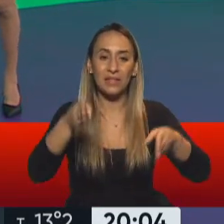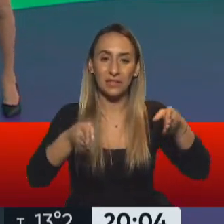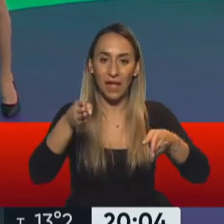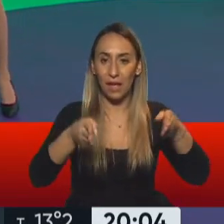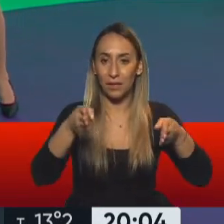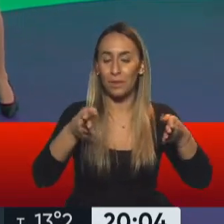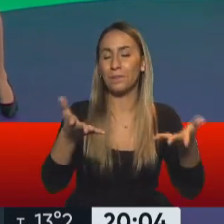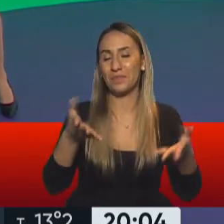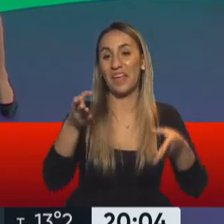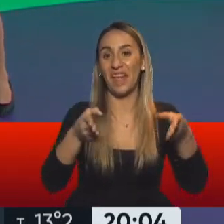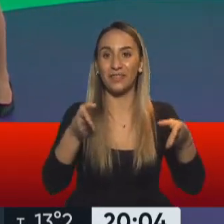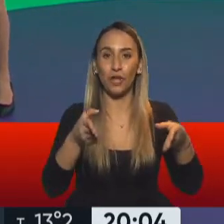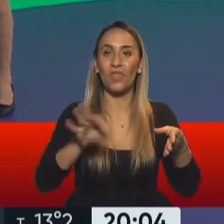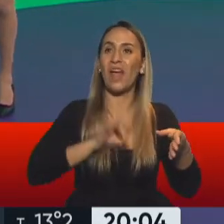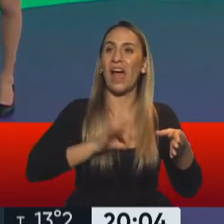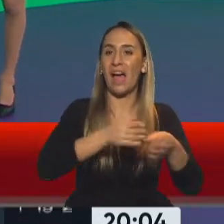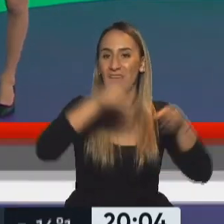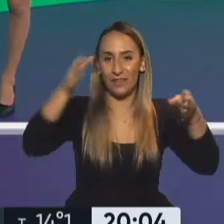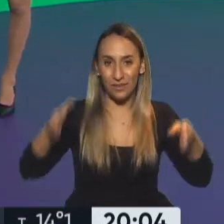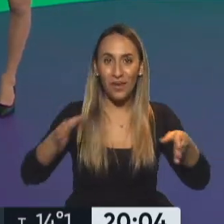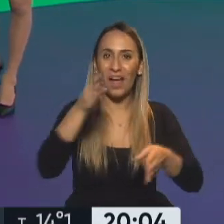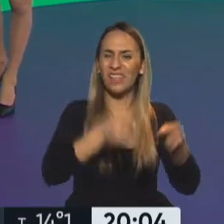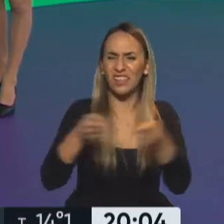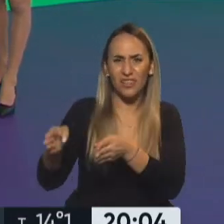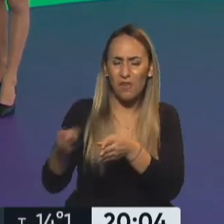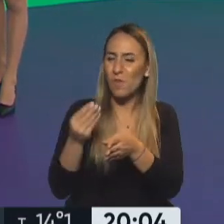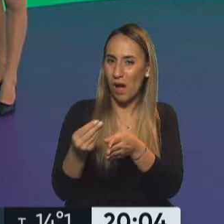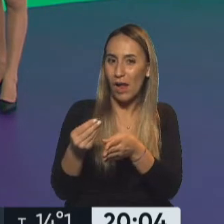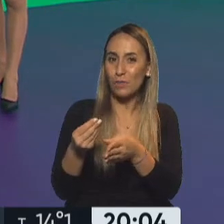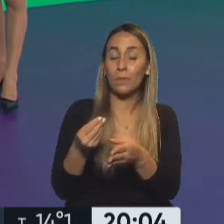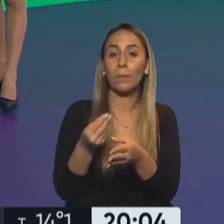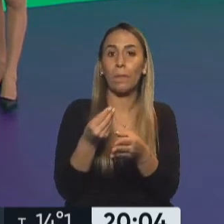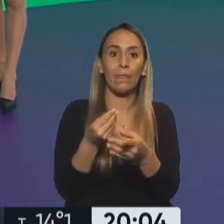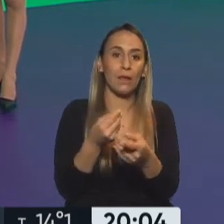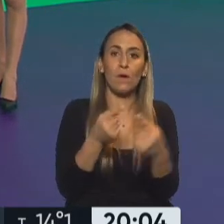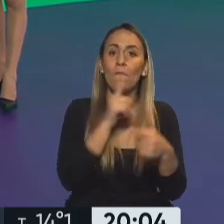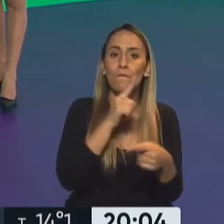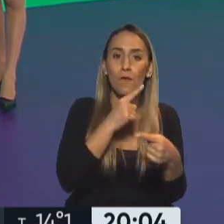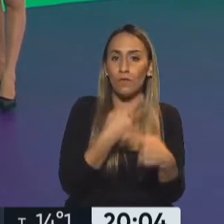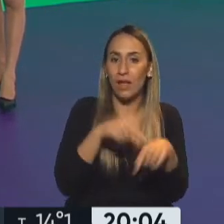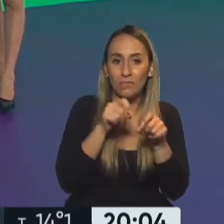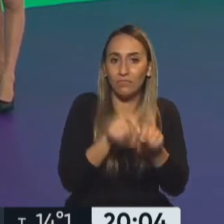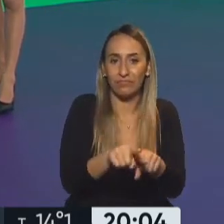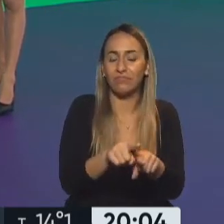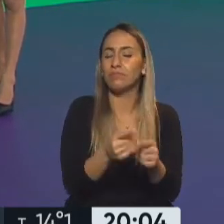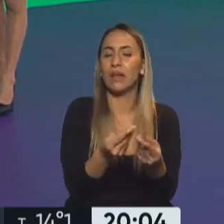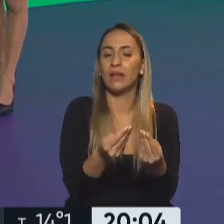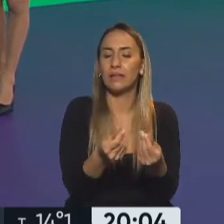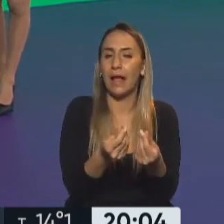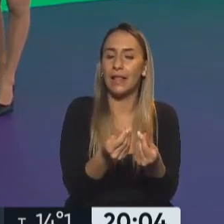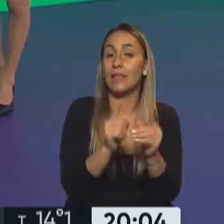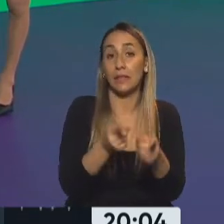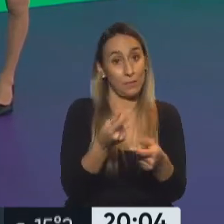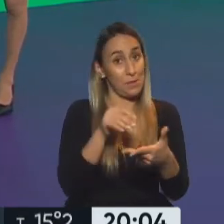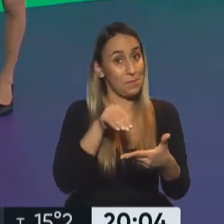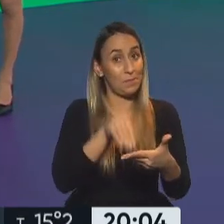nos va anticipando de qué va, tiene que ver justamente con los precios y la disponibilidad y también en la calidad de frutas y